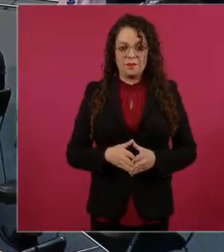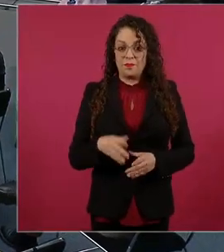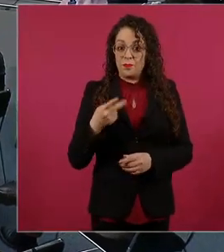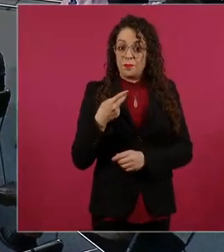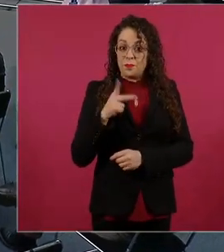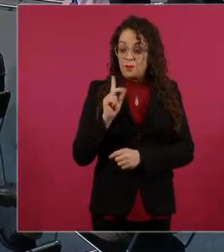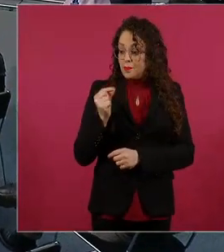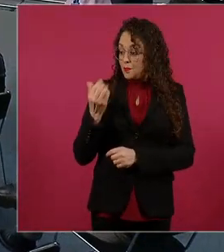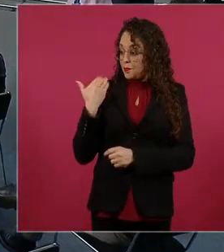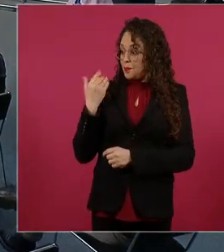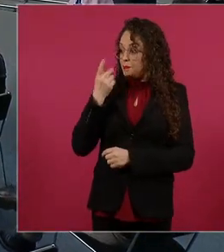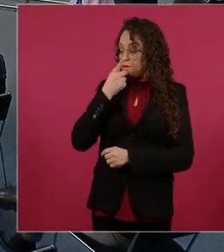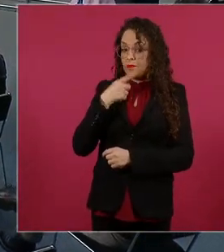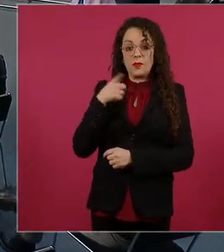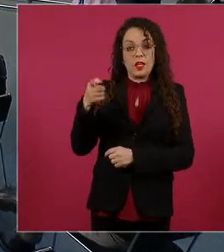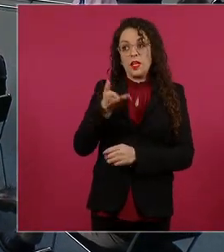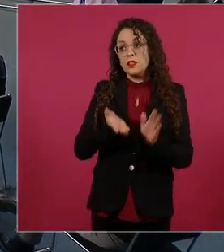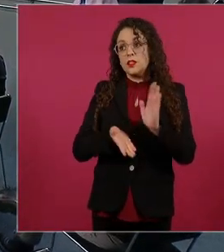y viene